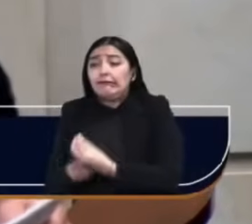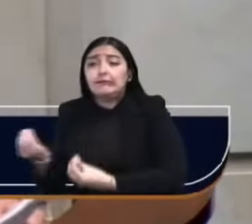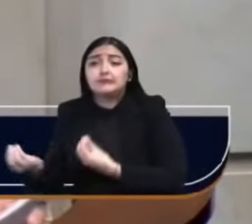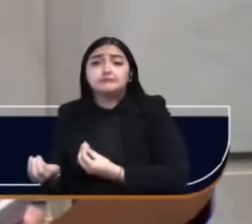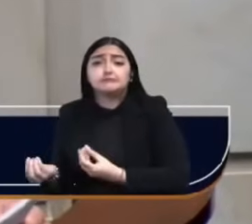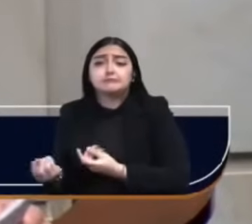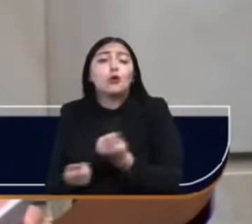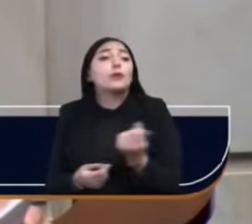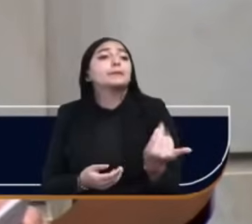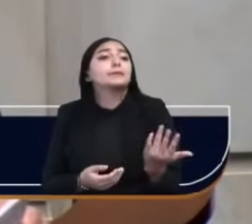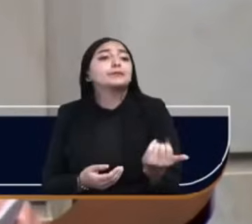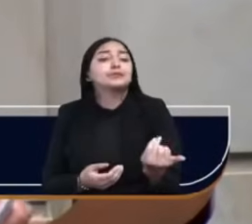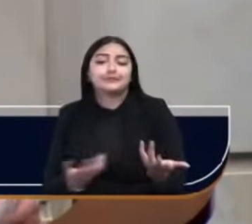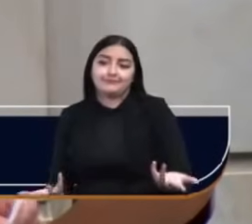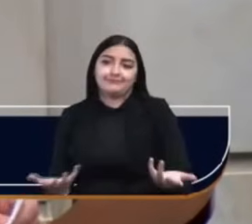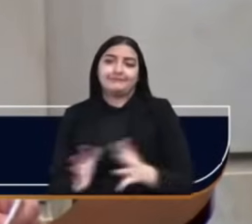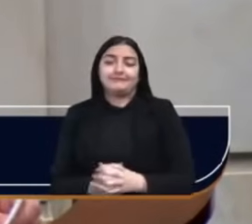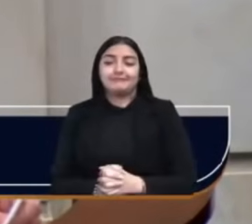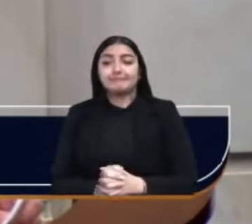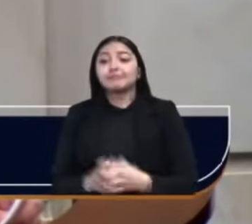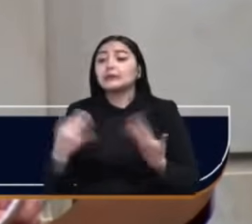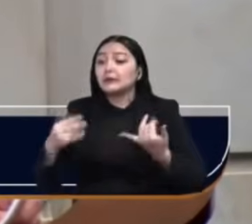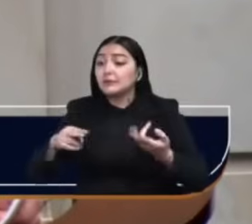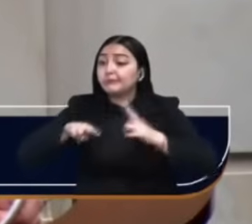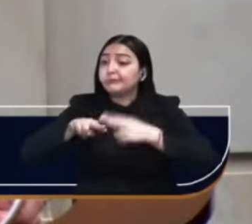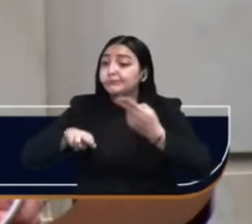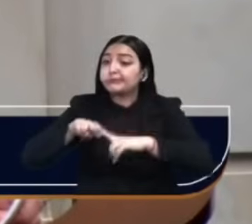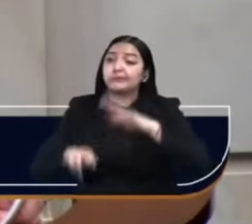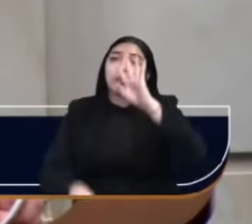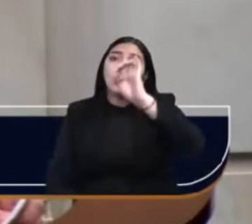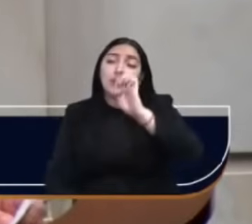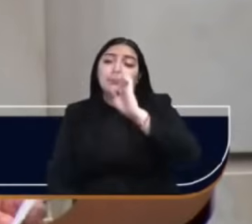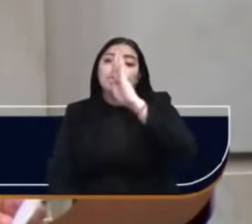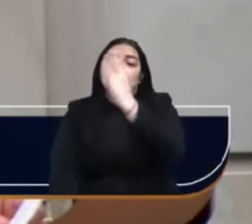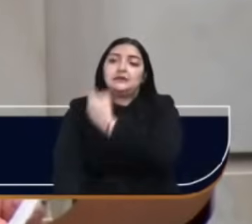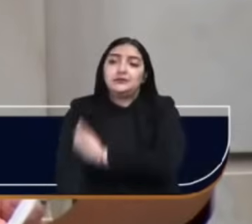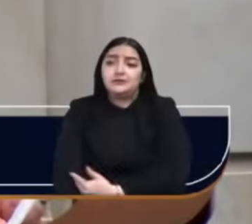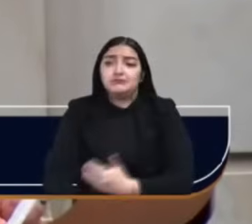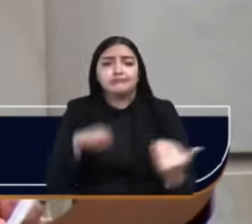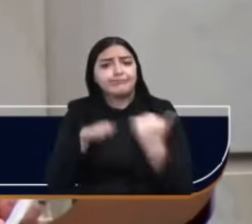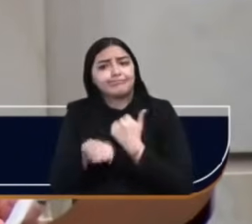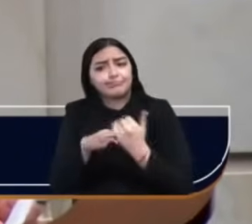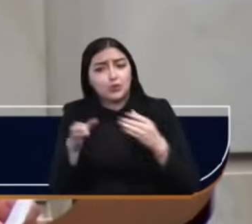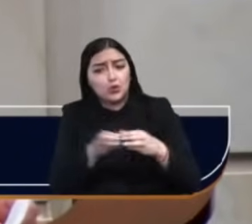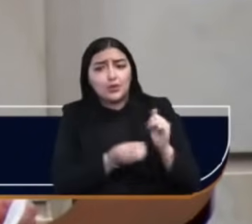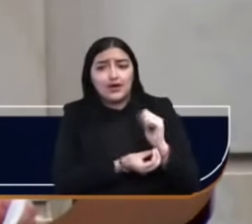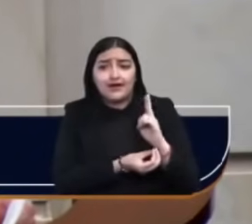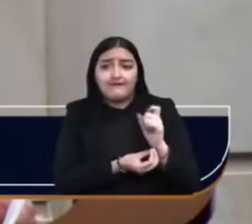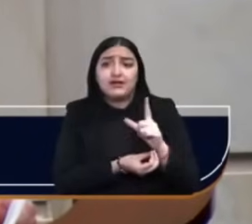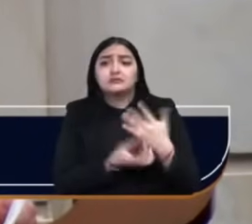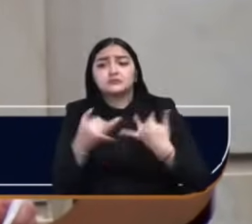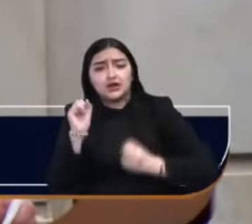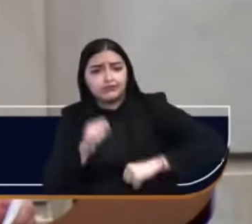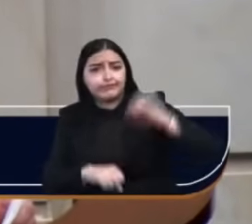siguen cobrando. Entonces, se han invertido más de 9 billones de pesos por una vía en la que el Grupo Aval ha